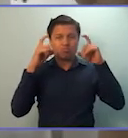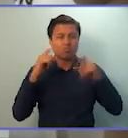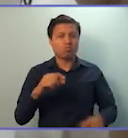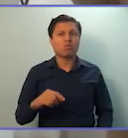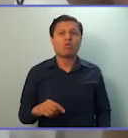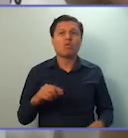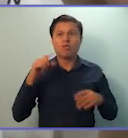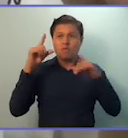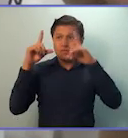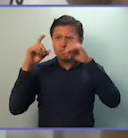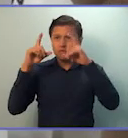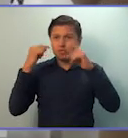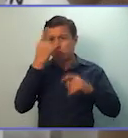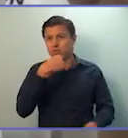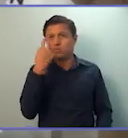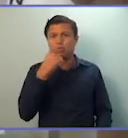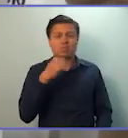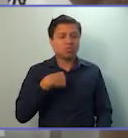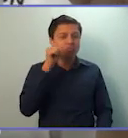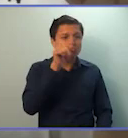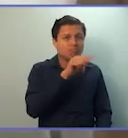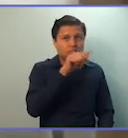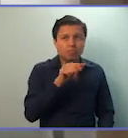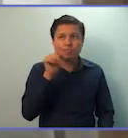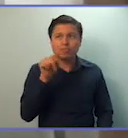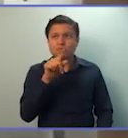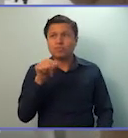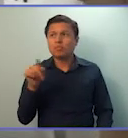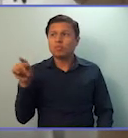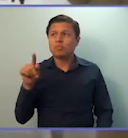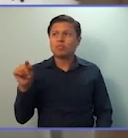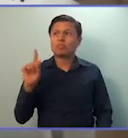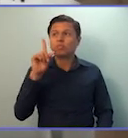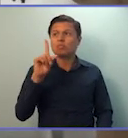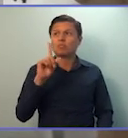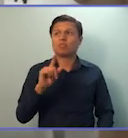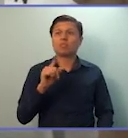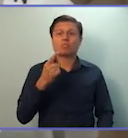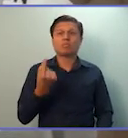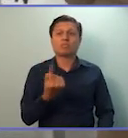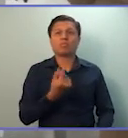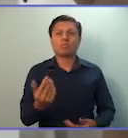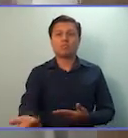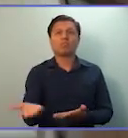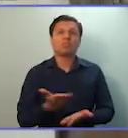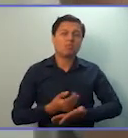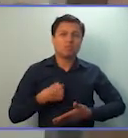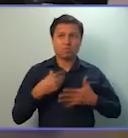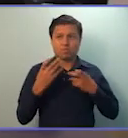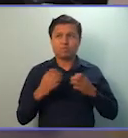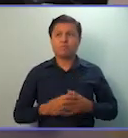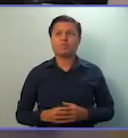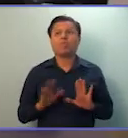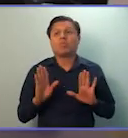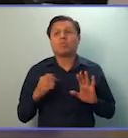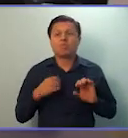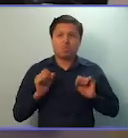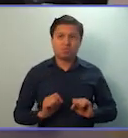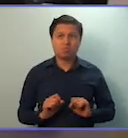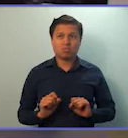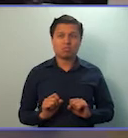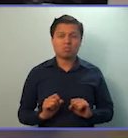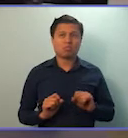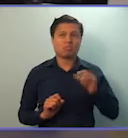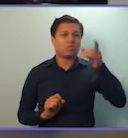del partido de mi preferencia puedo marcar la bandera uno de esos candidatos de mi preferencia o puedo marcarlos